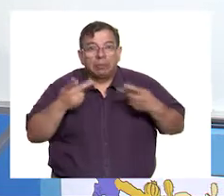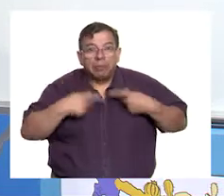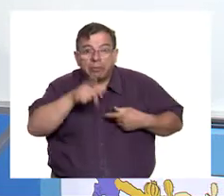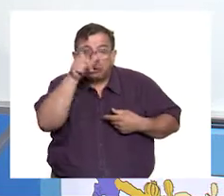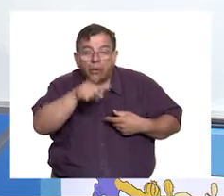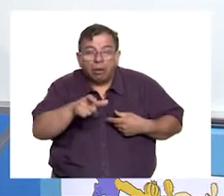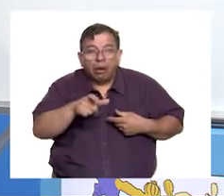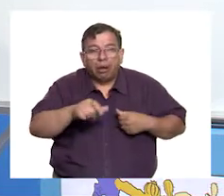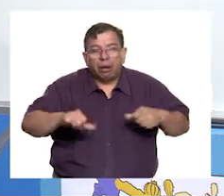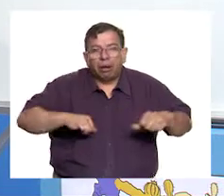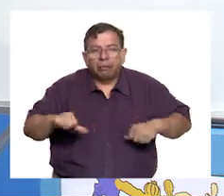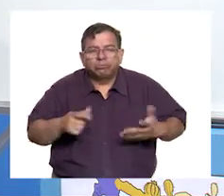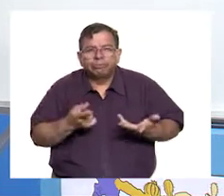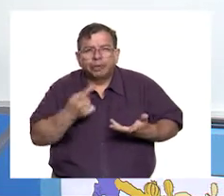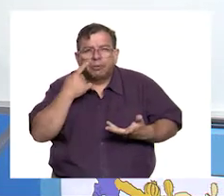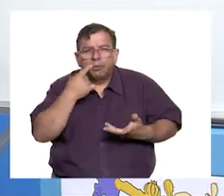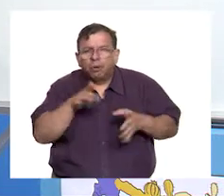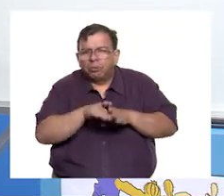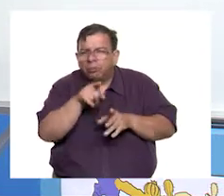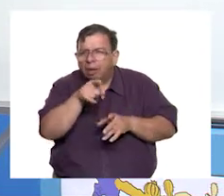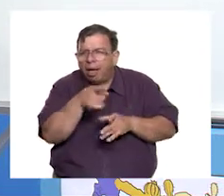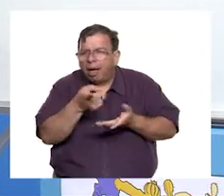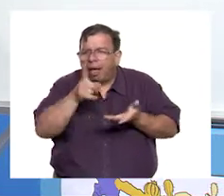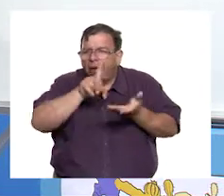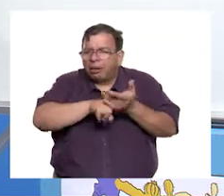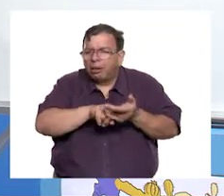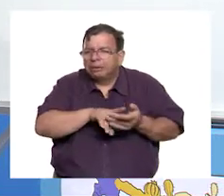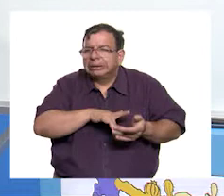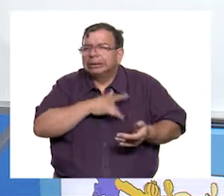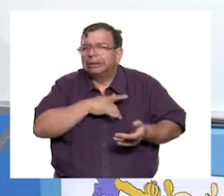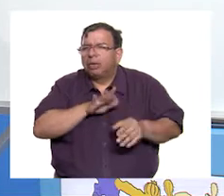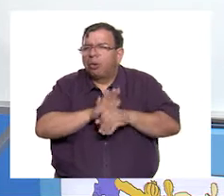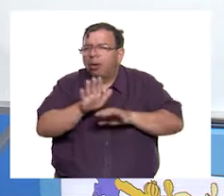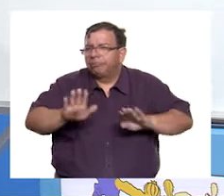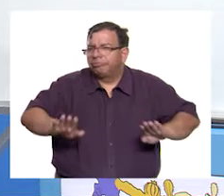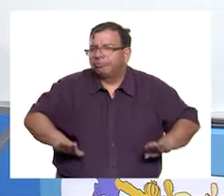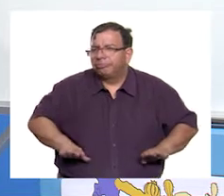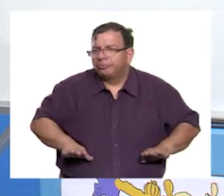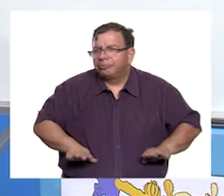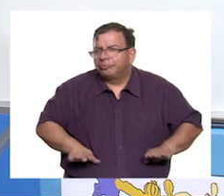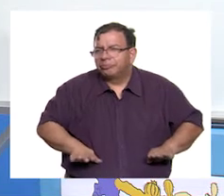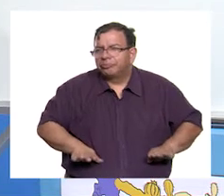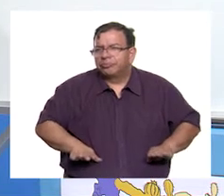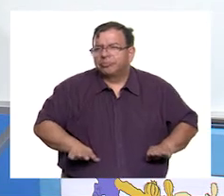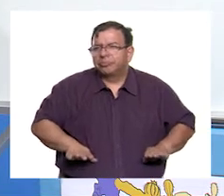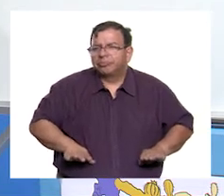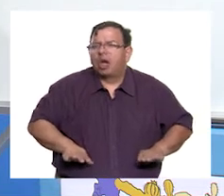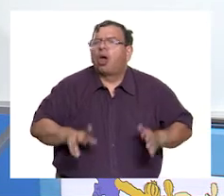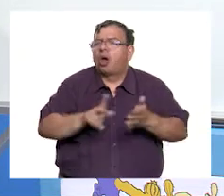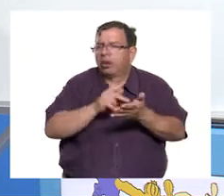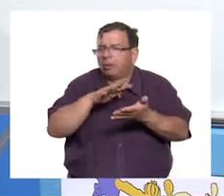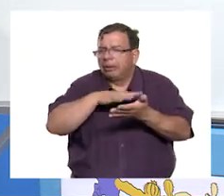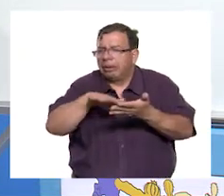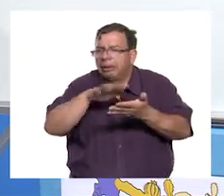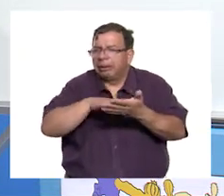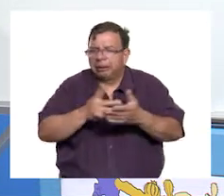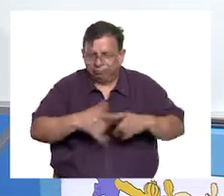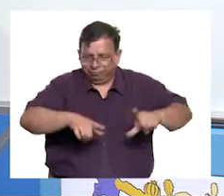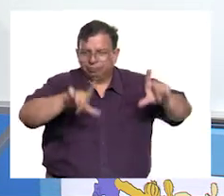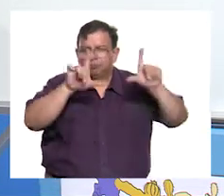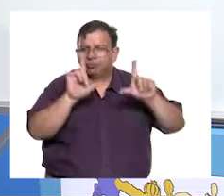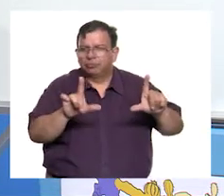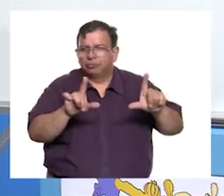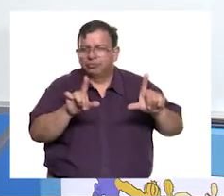personajes, podemos descubrir sus motivaciones y forma de ser. Releamos el pasaje que aparece en su pantalla